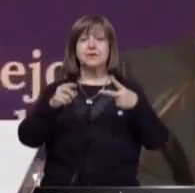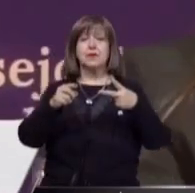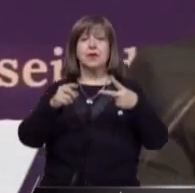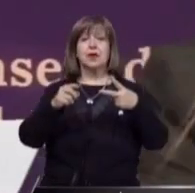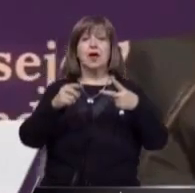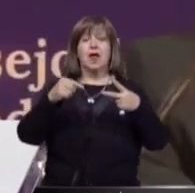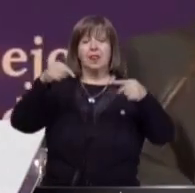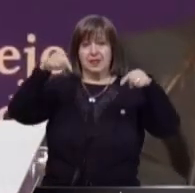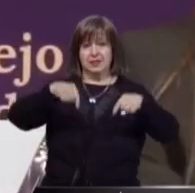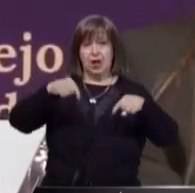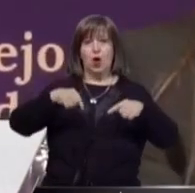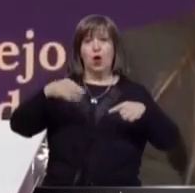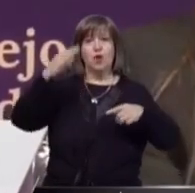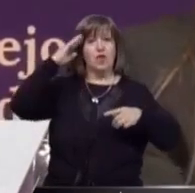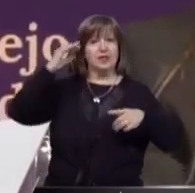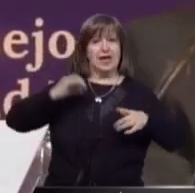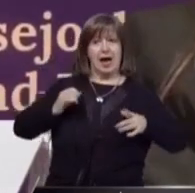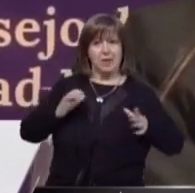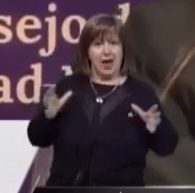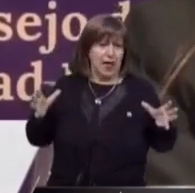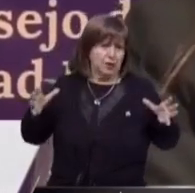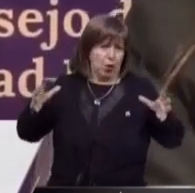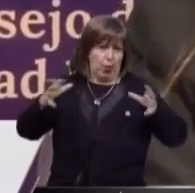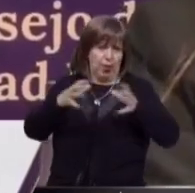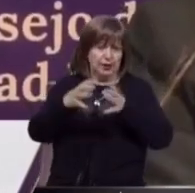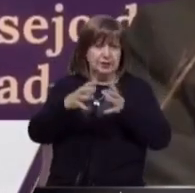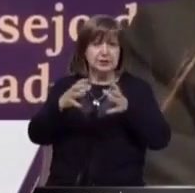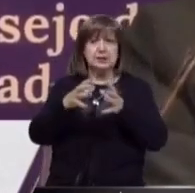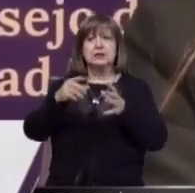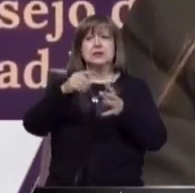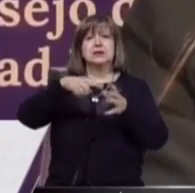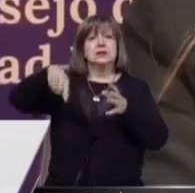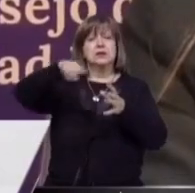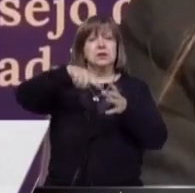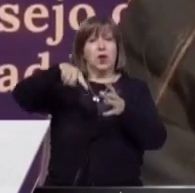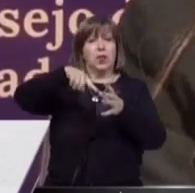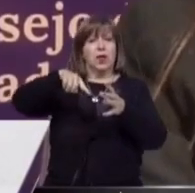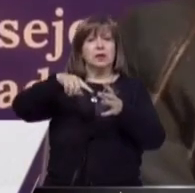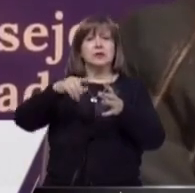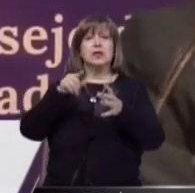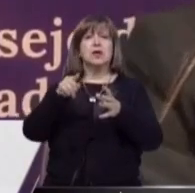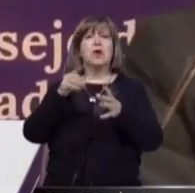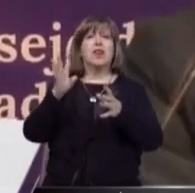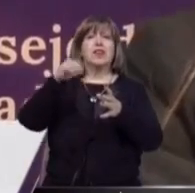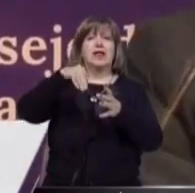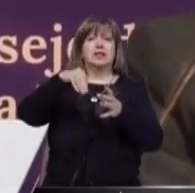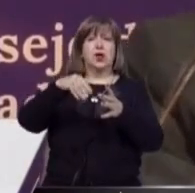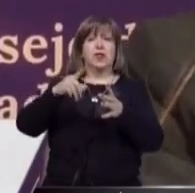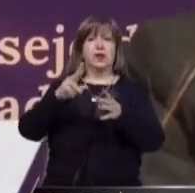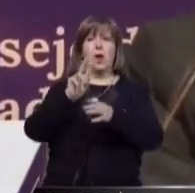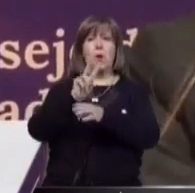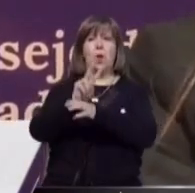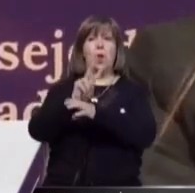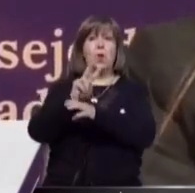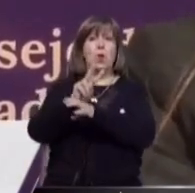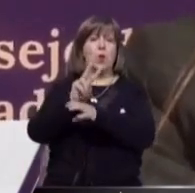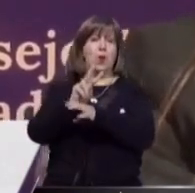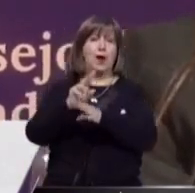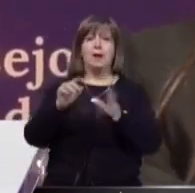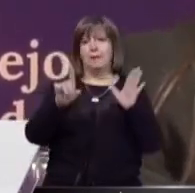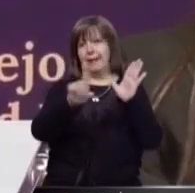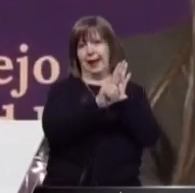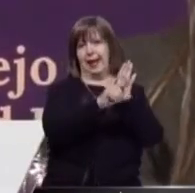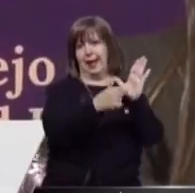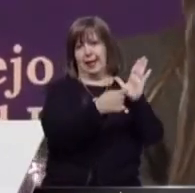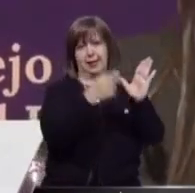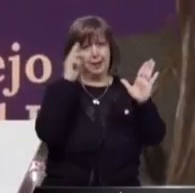Hoy las Fuerzas Armadas se están involucrando en cuestiones que tienen que ver con la seguridad ciudadana en el marco de la ley.